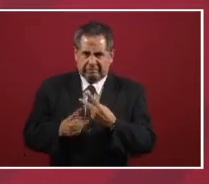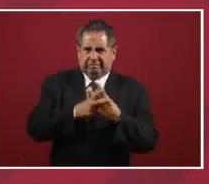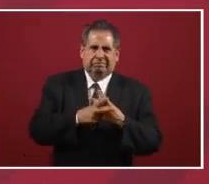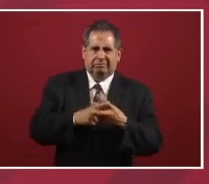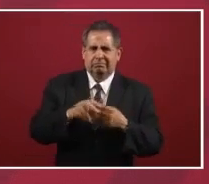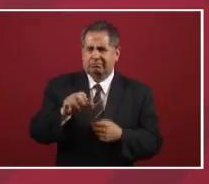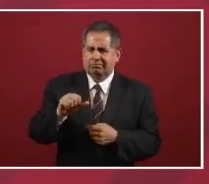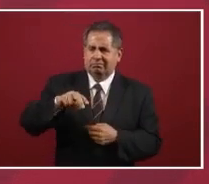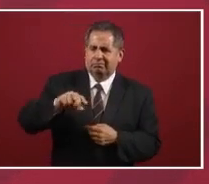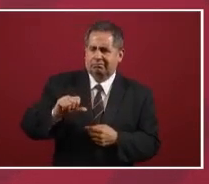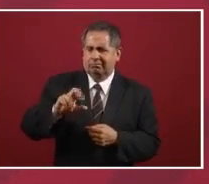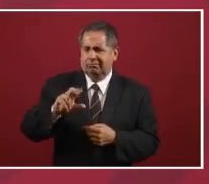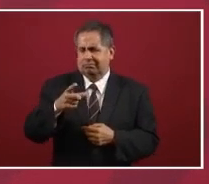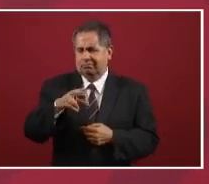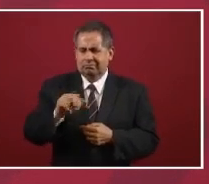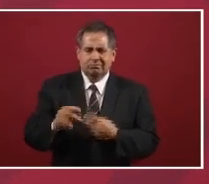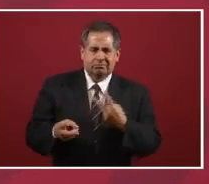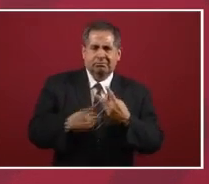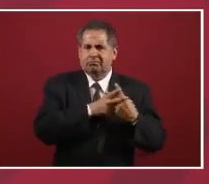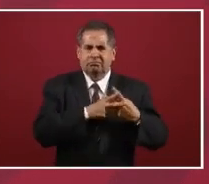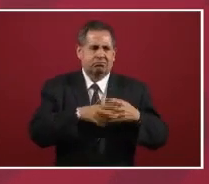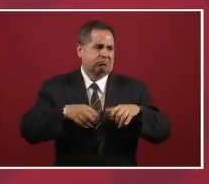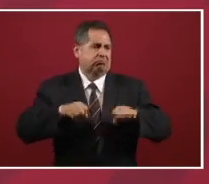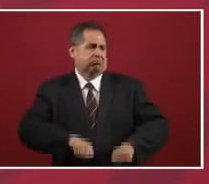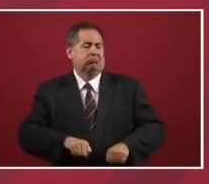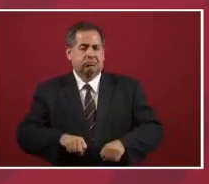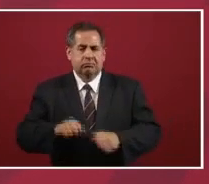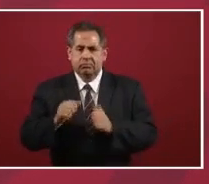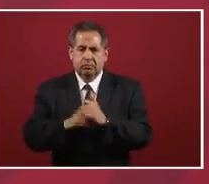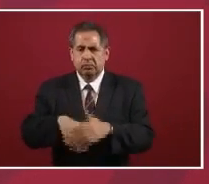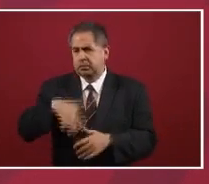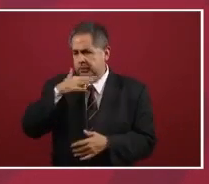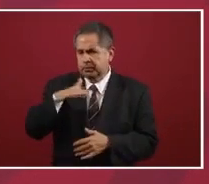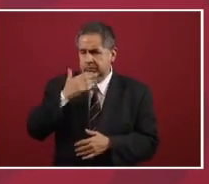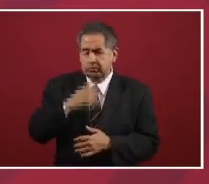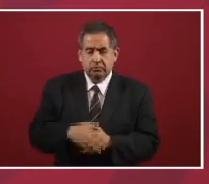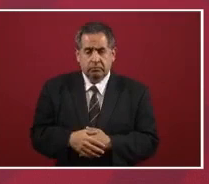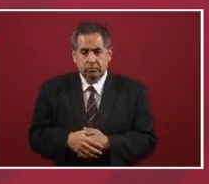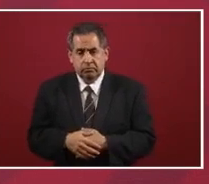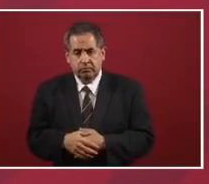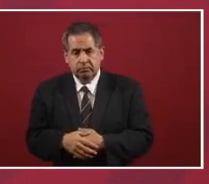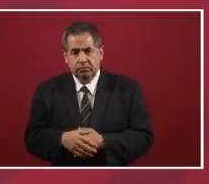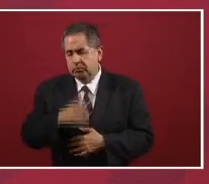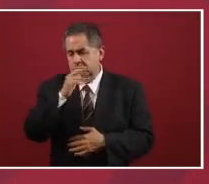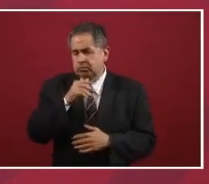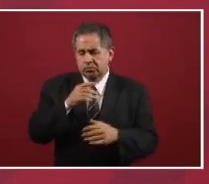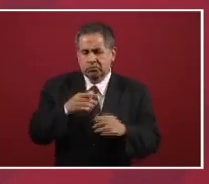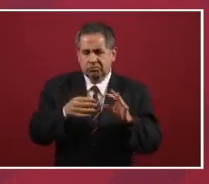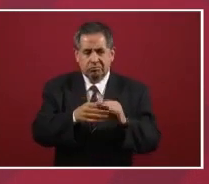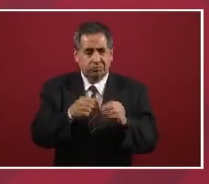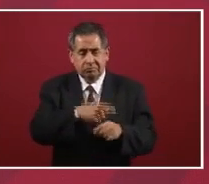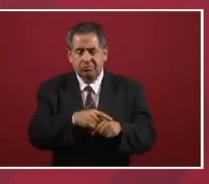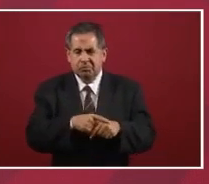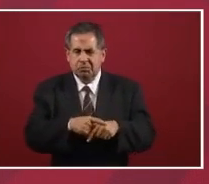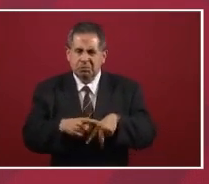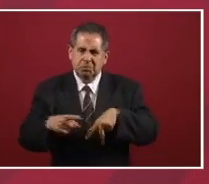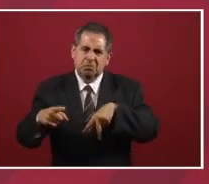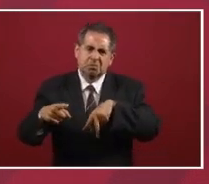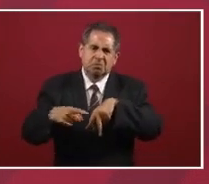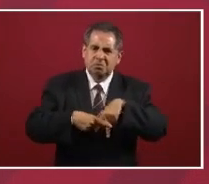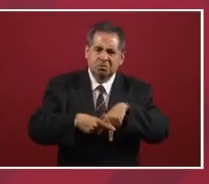de corrupción, de extorsiones, y eso no se puede permitir, porque no es